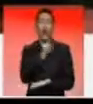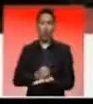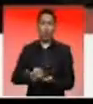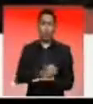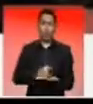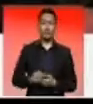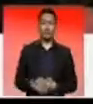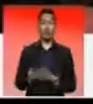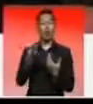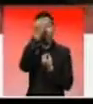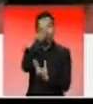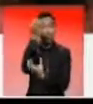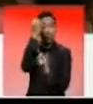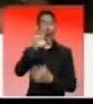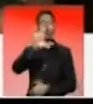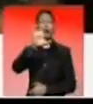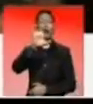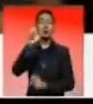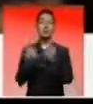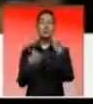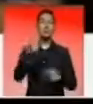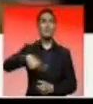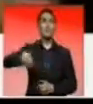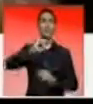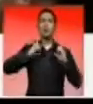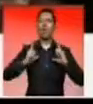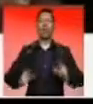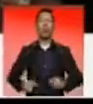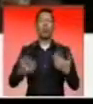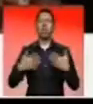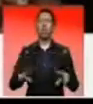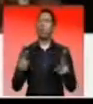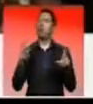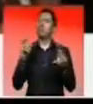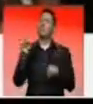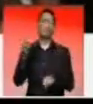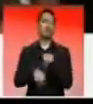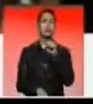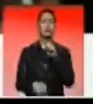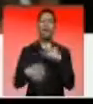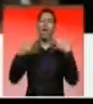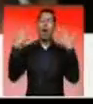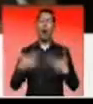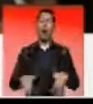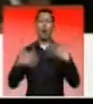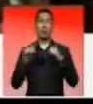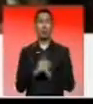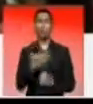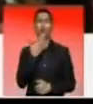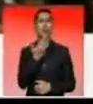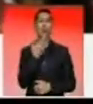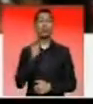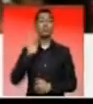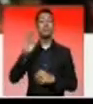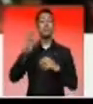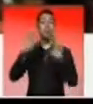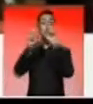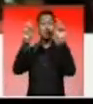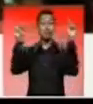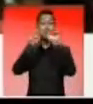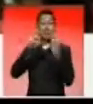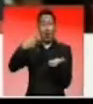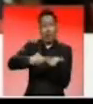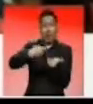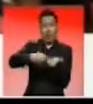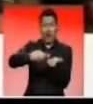15 ciudadanos permanecen en estado grave. Aparentemente, el hecho ocurrió dentro de una empresa